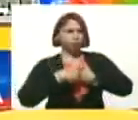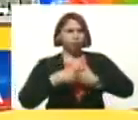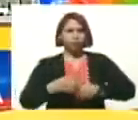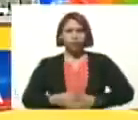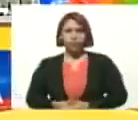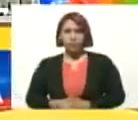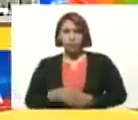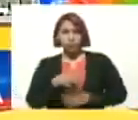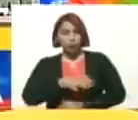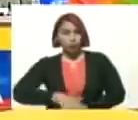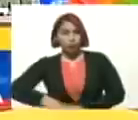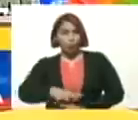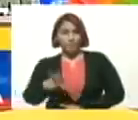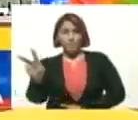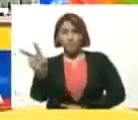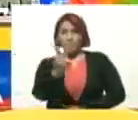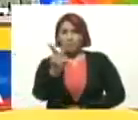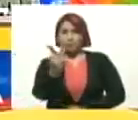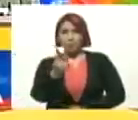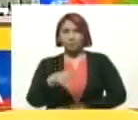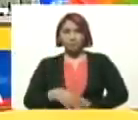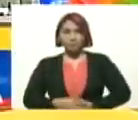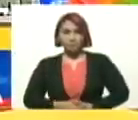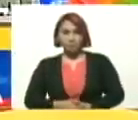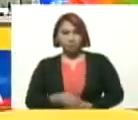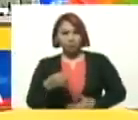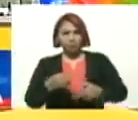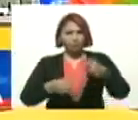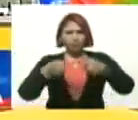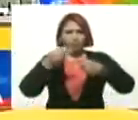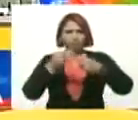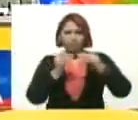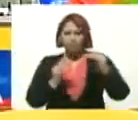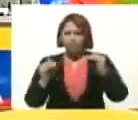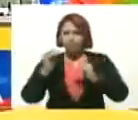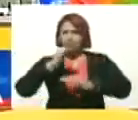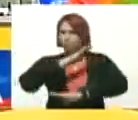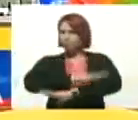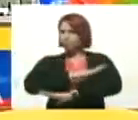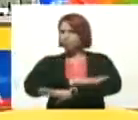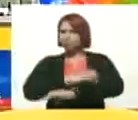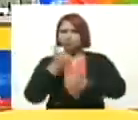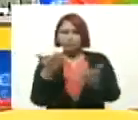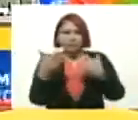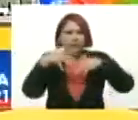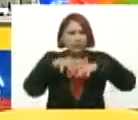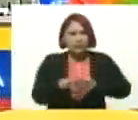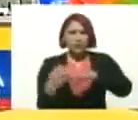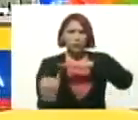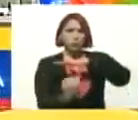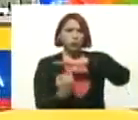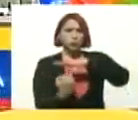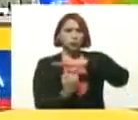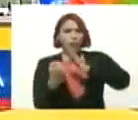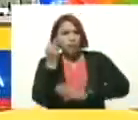en todo el territorio. Construir la moral, la disciplina, la integración institucional, la capacidad operativa,